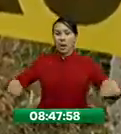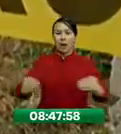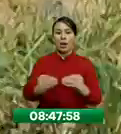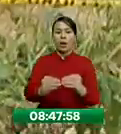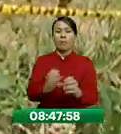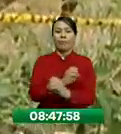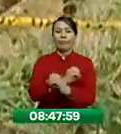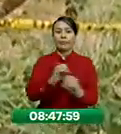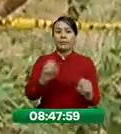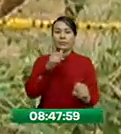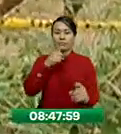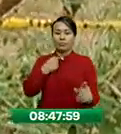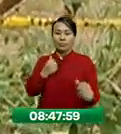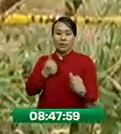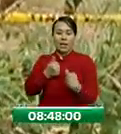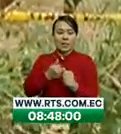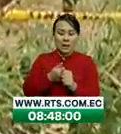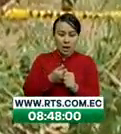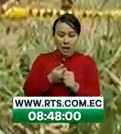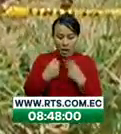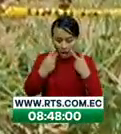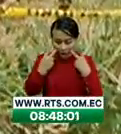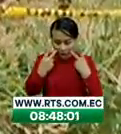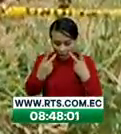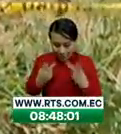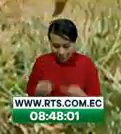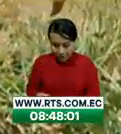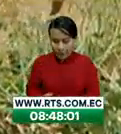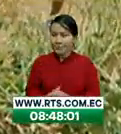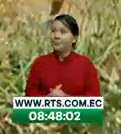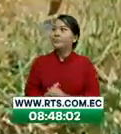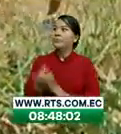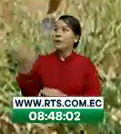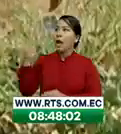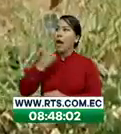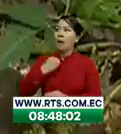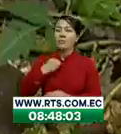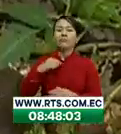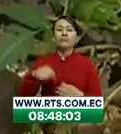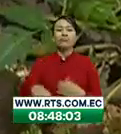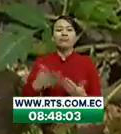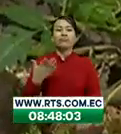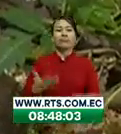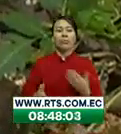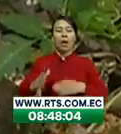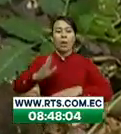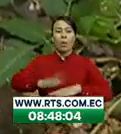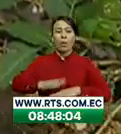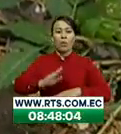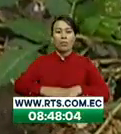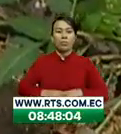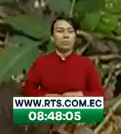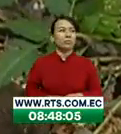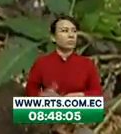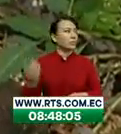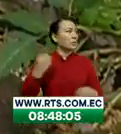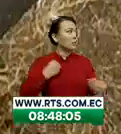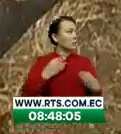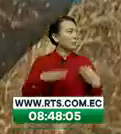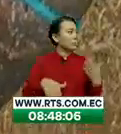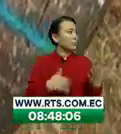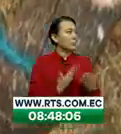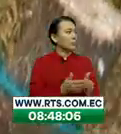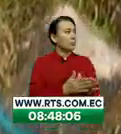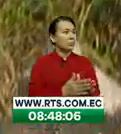al acercarse, se percataron de que el alcohol sí habría sido el nexo causal de su propia tragedia.